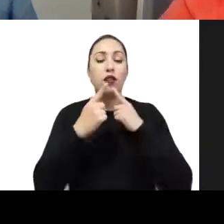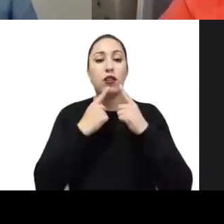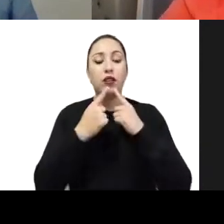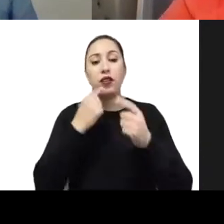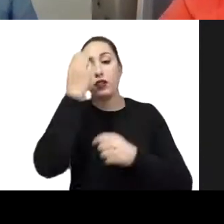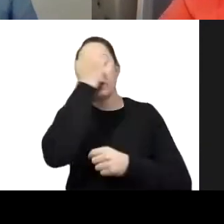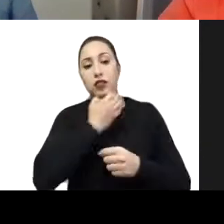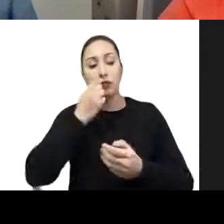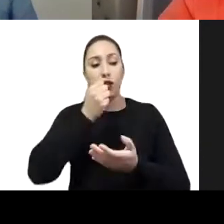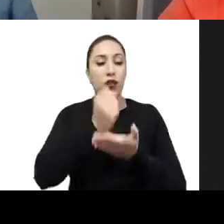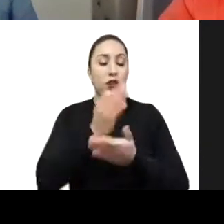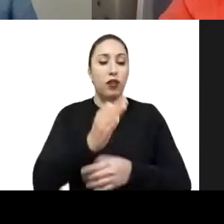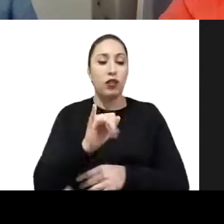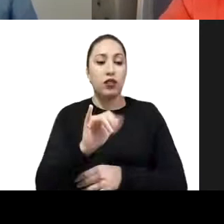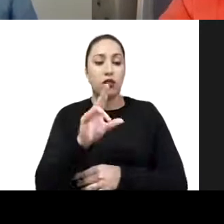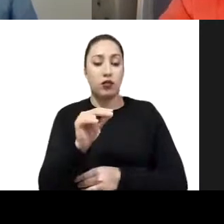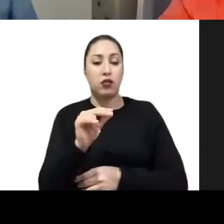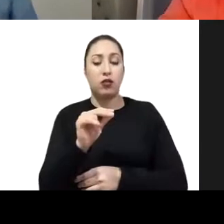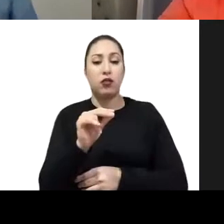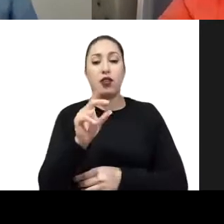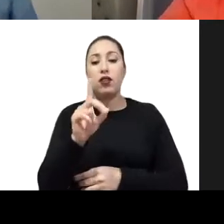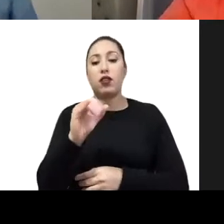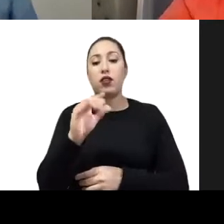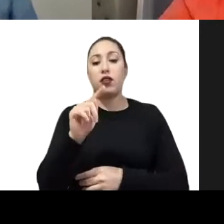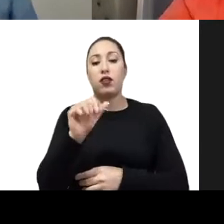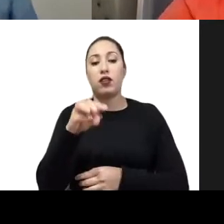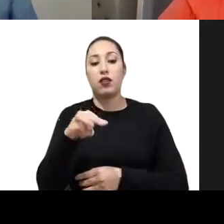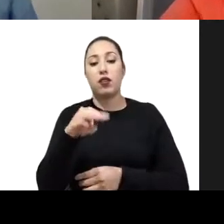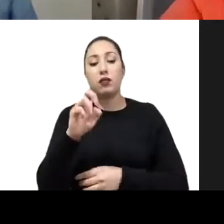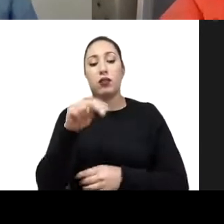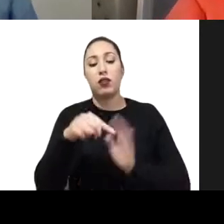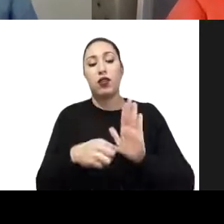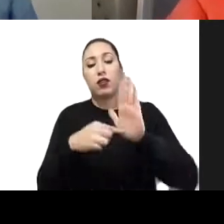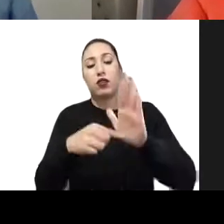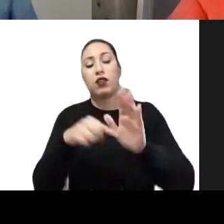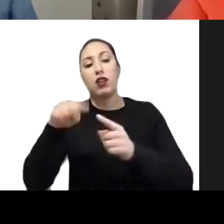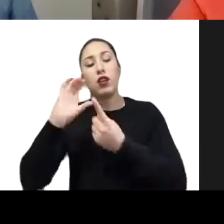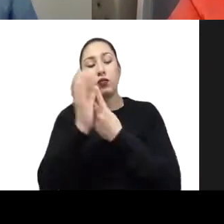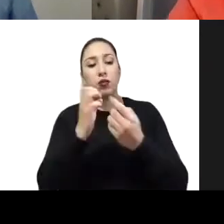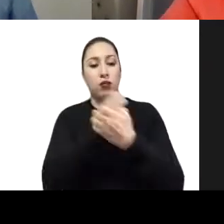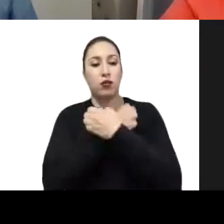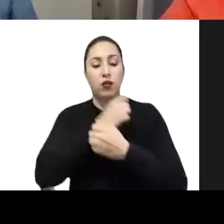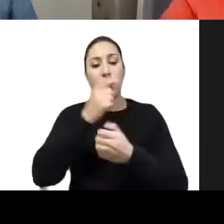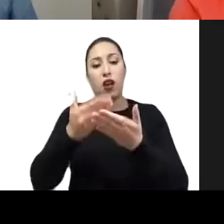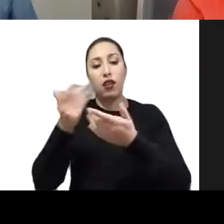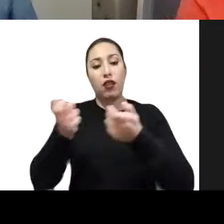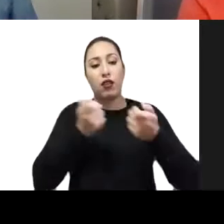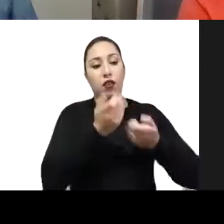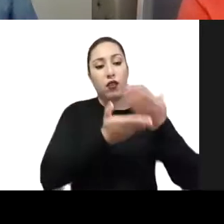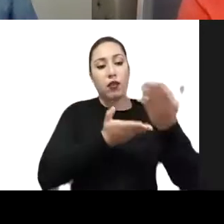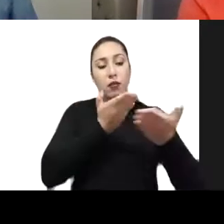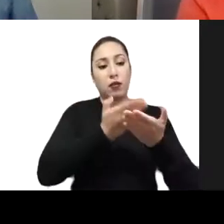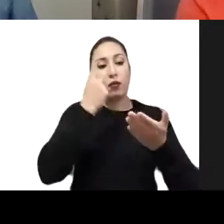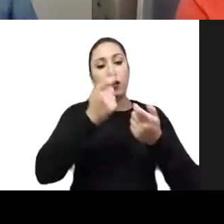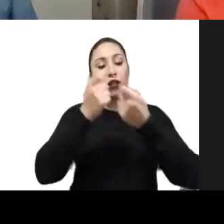análisis y, en su caso, aprobación del dictamen que presenta la Comisión de Educación a la iniciativa ante el Congreso de la Unión